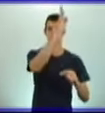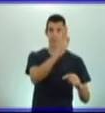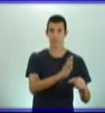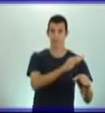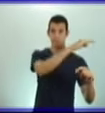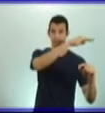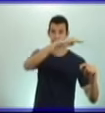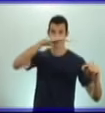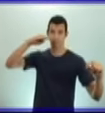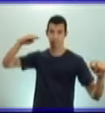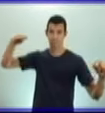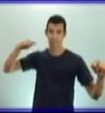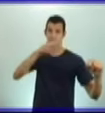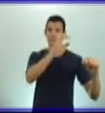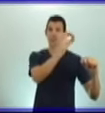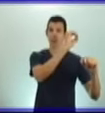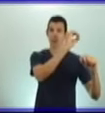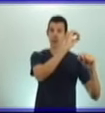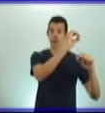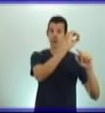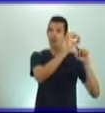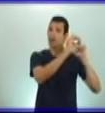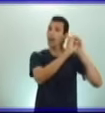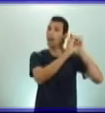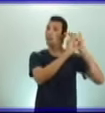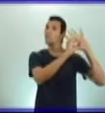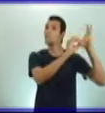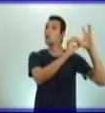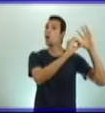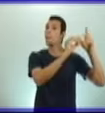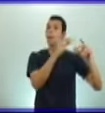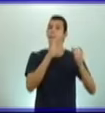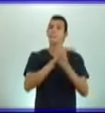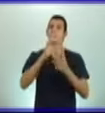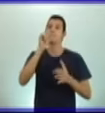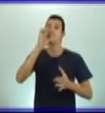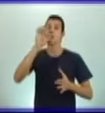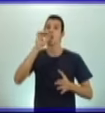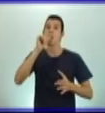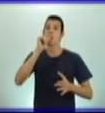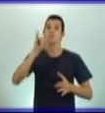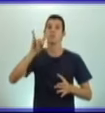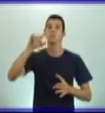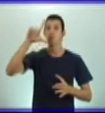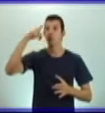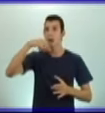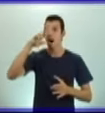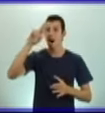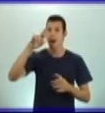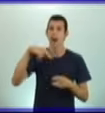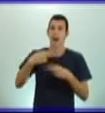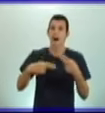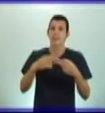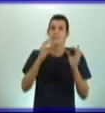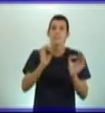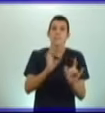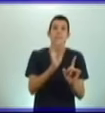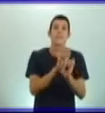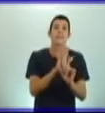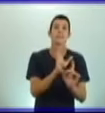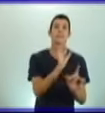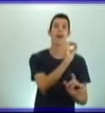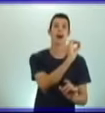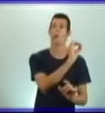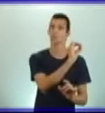presentamos, en el eje de las x. Observa que se trasladó 4 unidades en sentido negativo y tuvo también